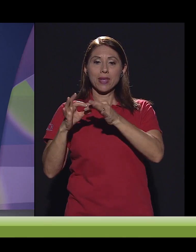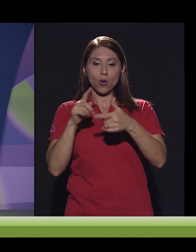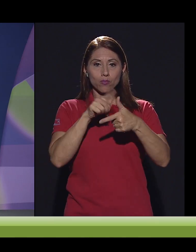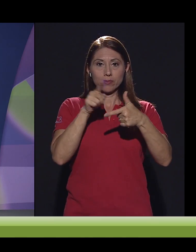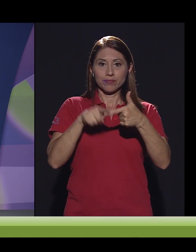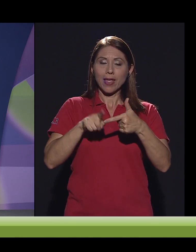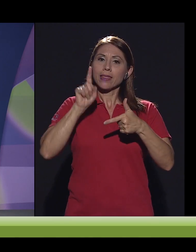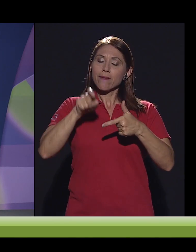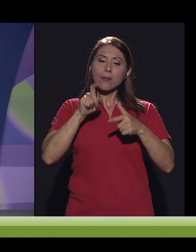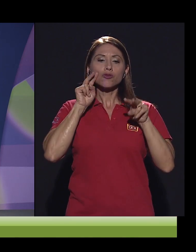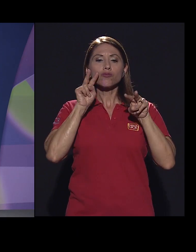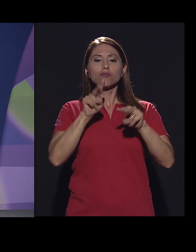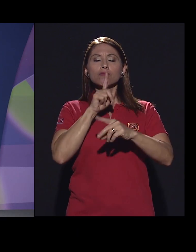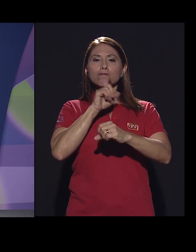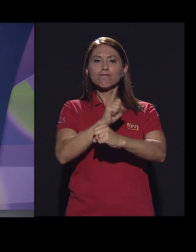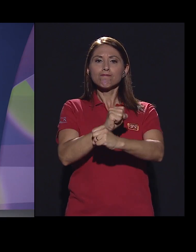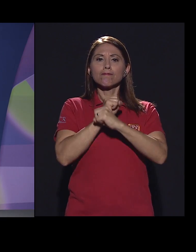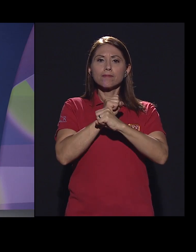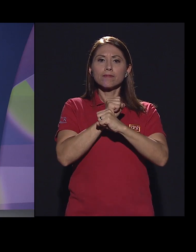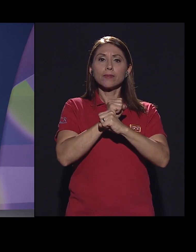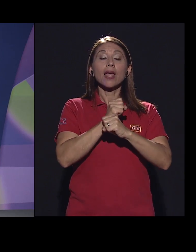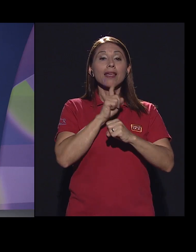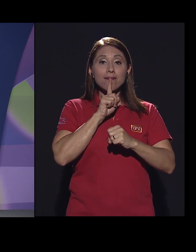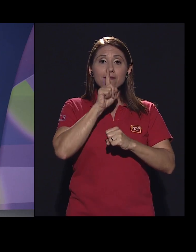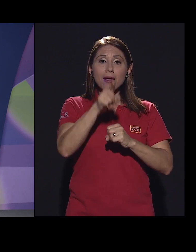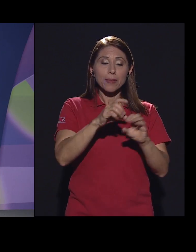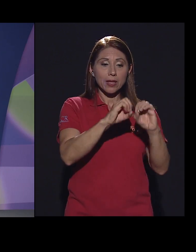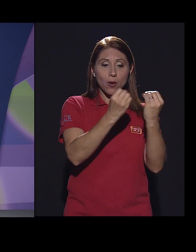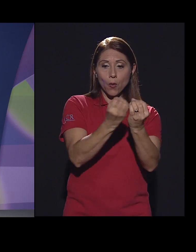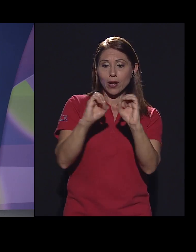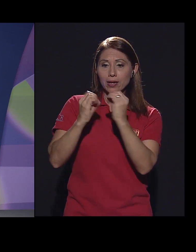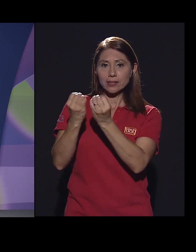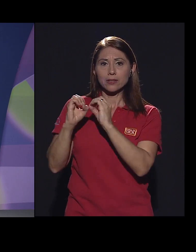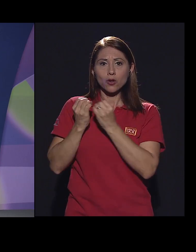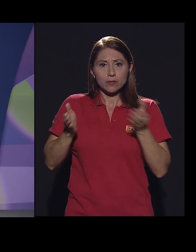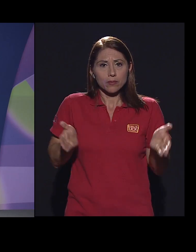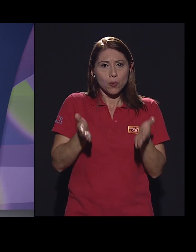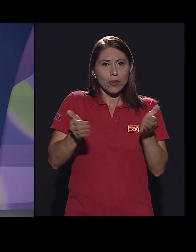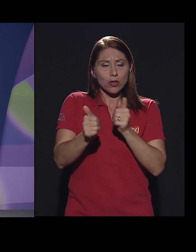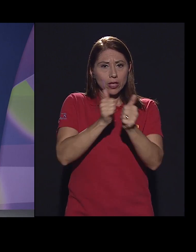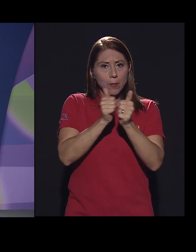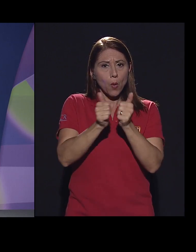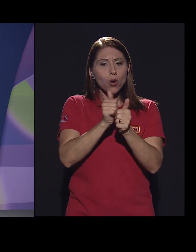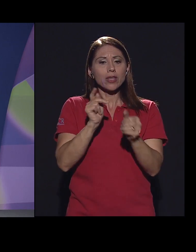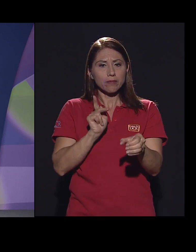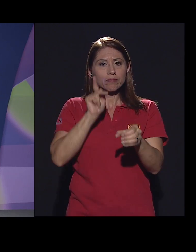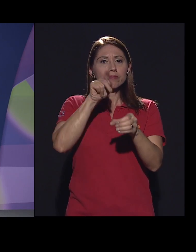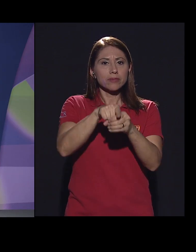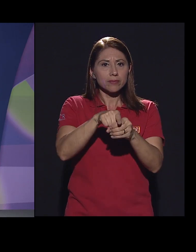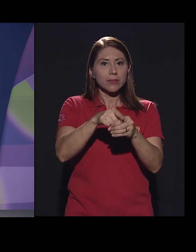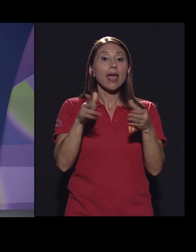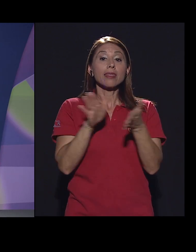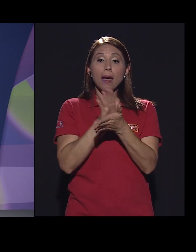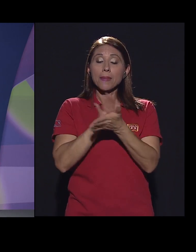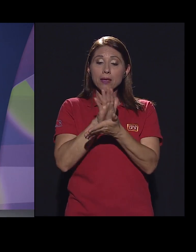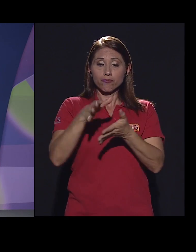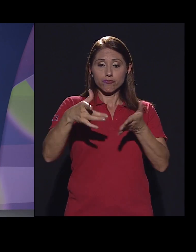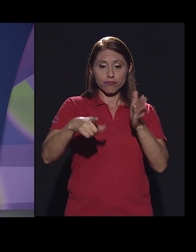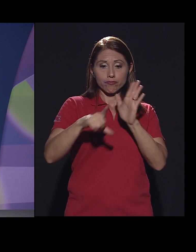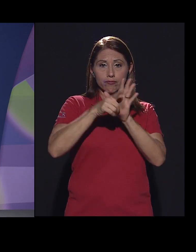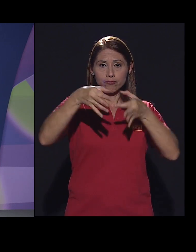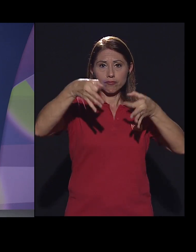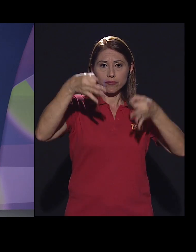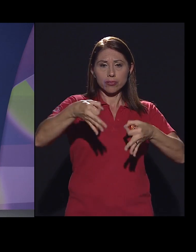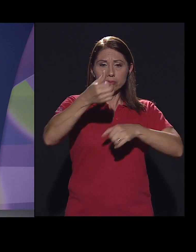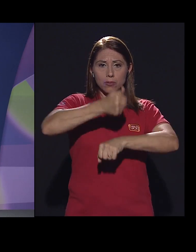de que la estructura sea constituida por las organizaciones que realmente estén promoviendo el deporte, que estén legalmente constituidos y sobre todo